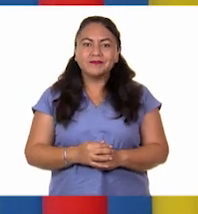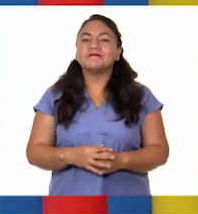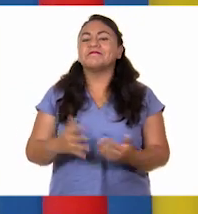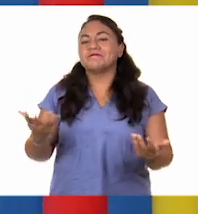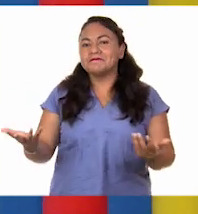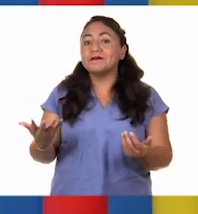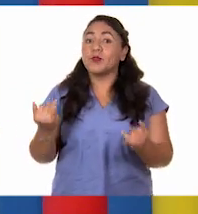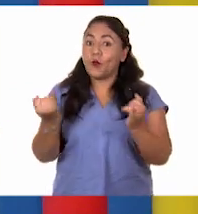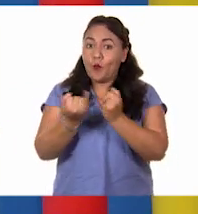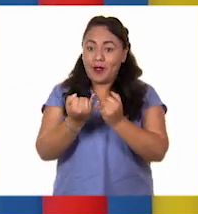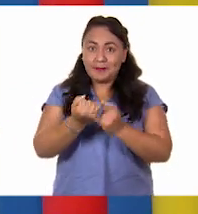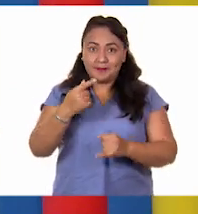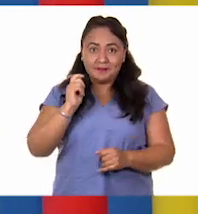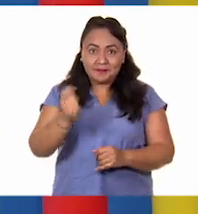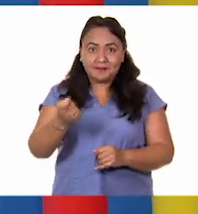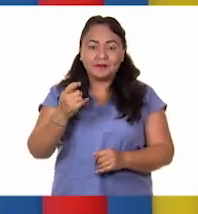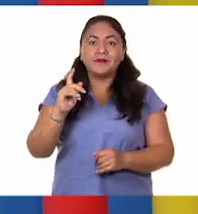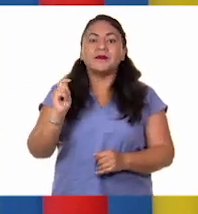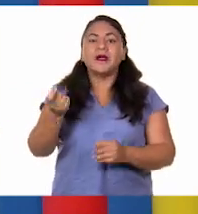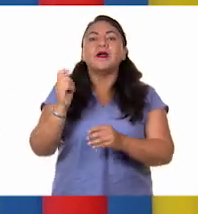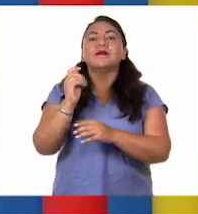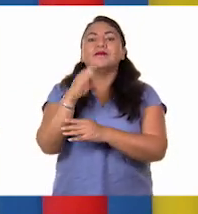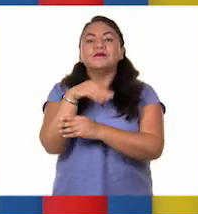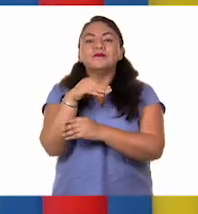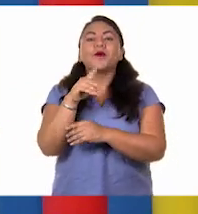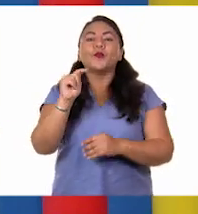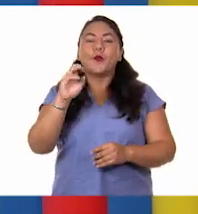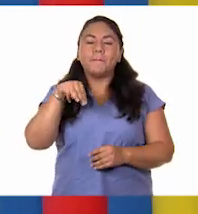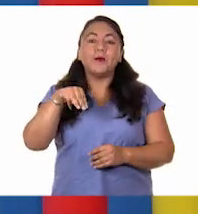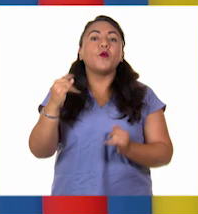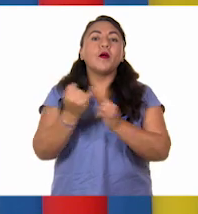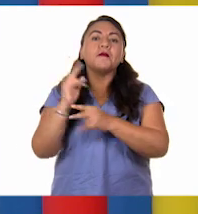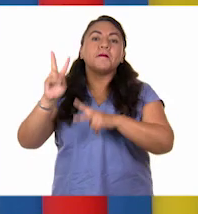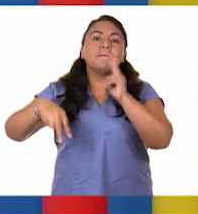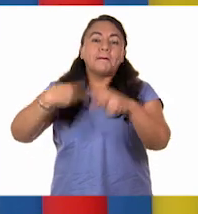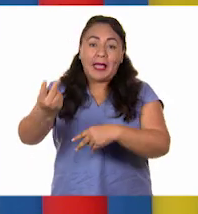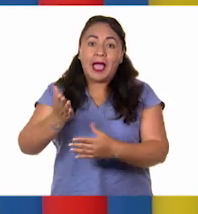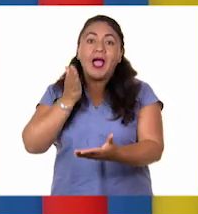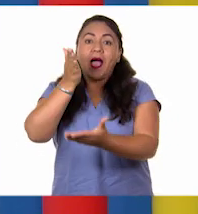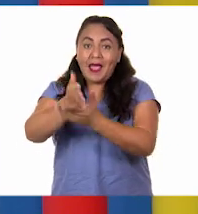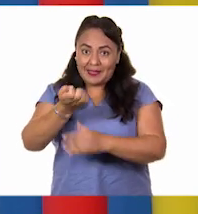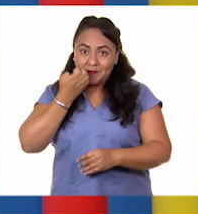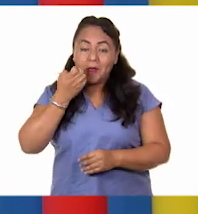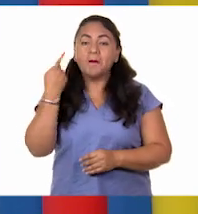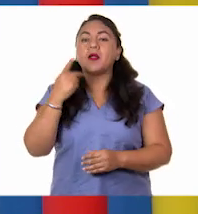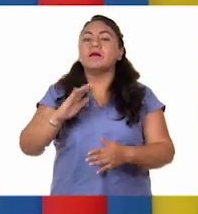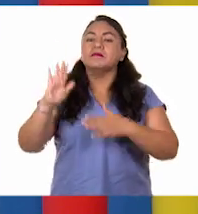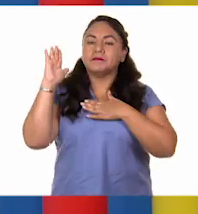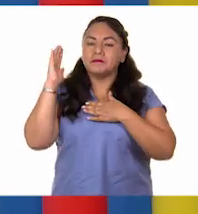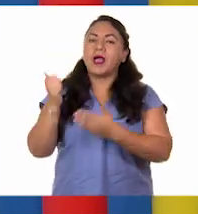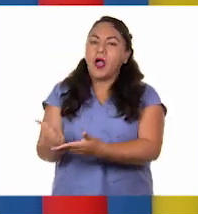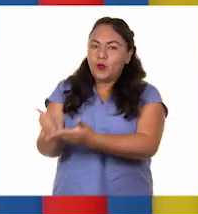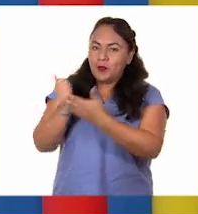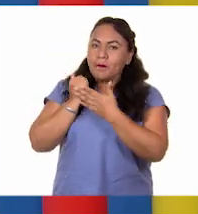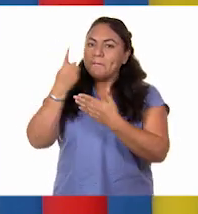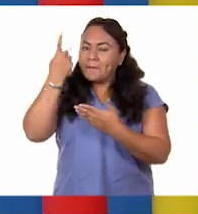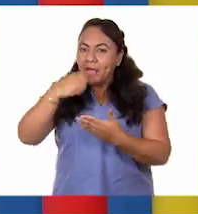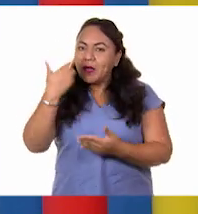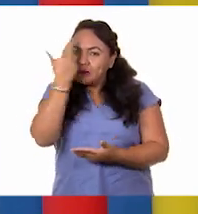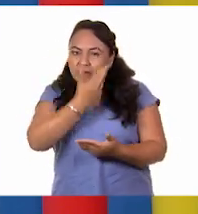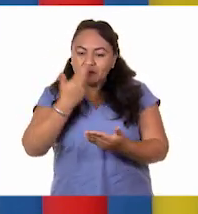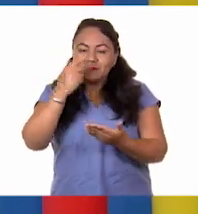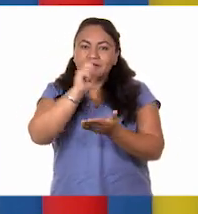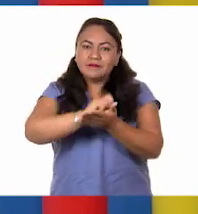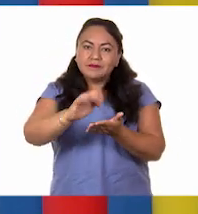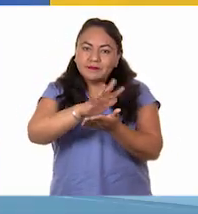lo están haciendo nuestro queridísimo Ton, que hoy también asistió a su escuela, pero que prometió mirarnos para mejorar en la revisión de